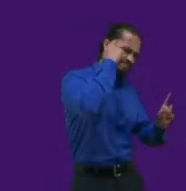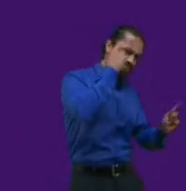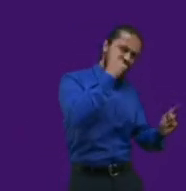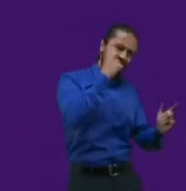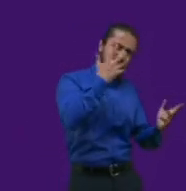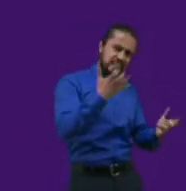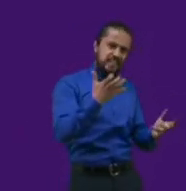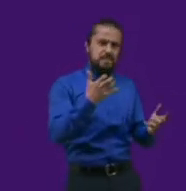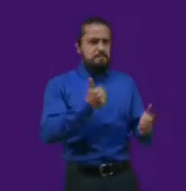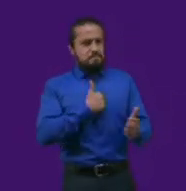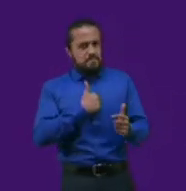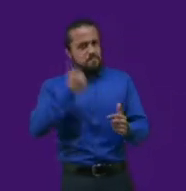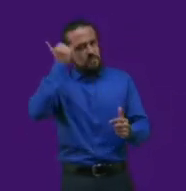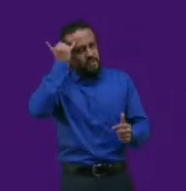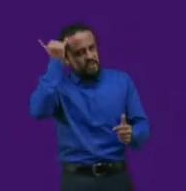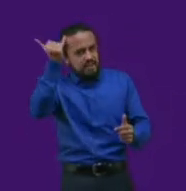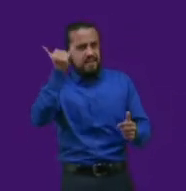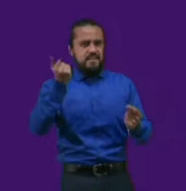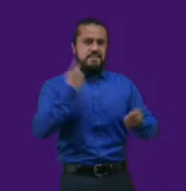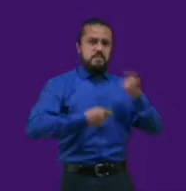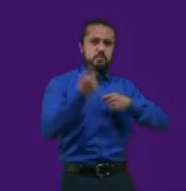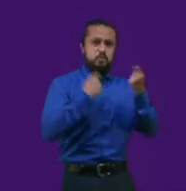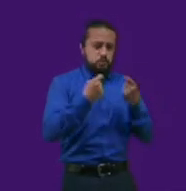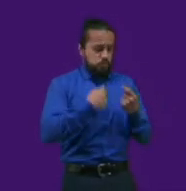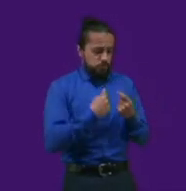con un negocio propio. Yo vengo de una familia de empresarios.